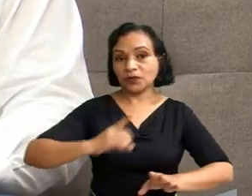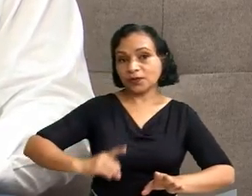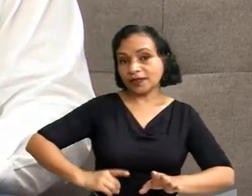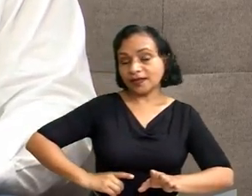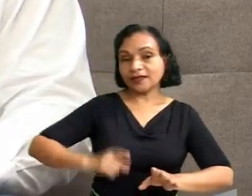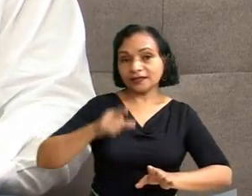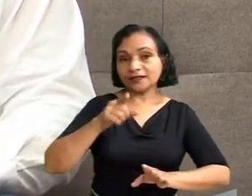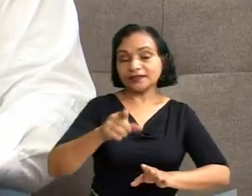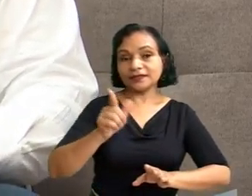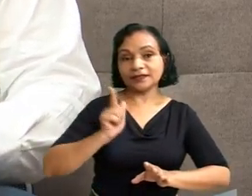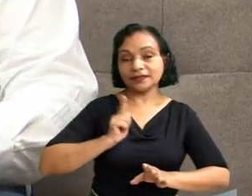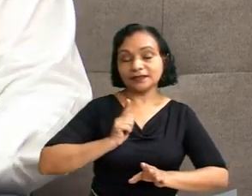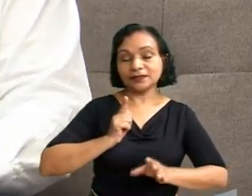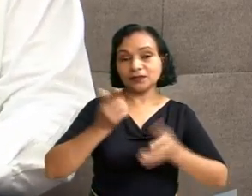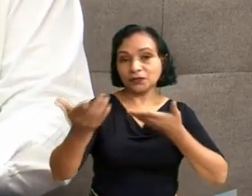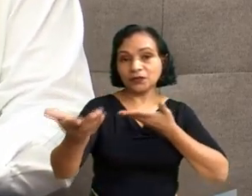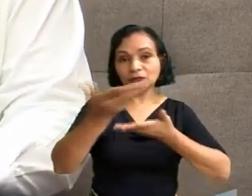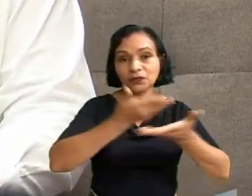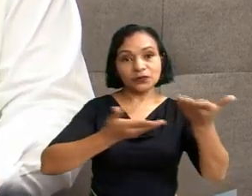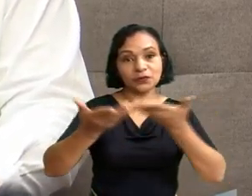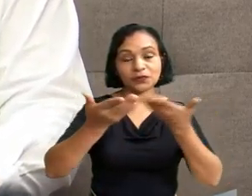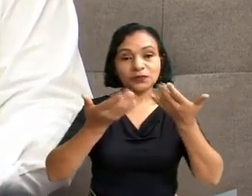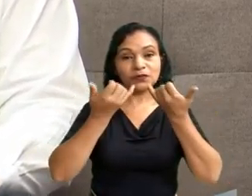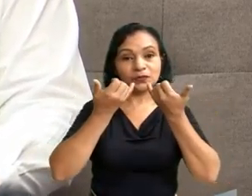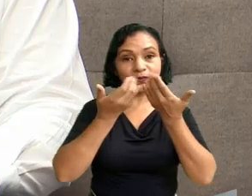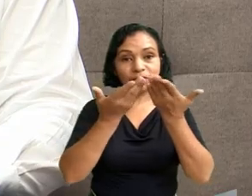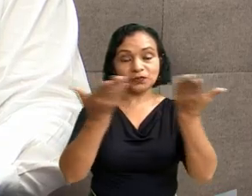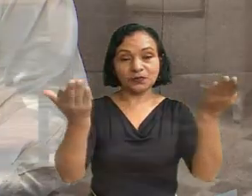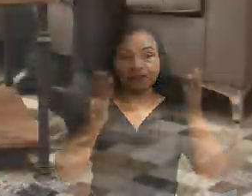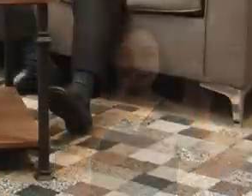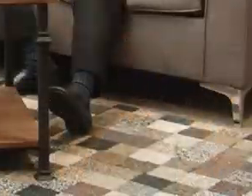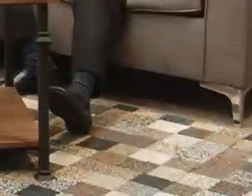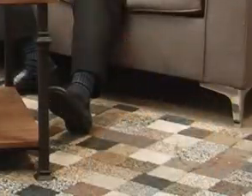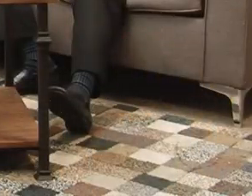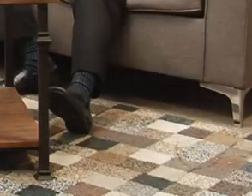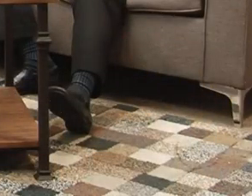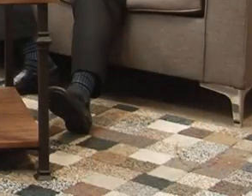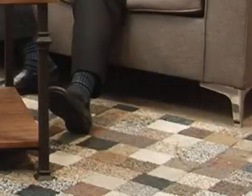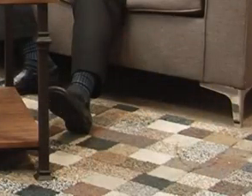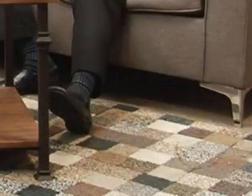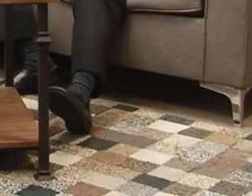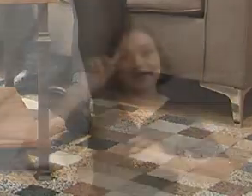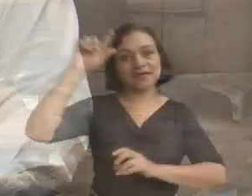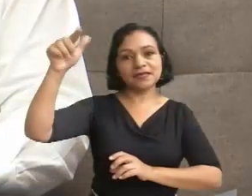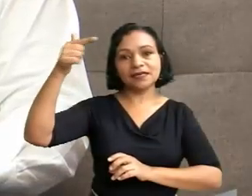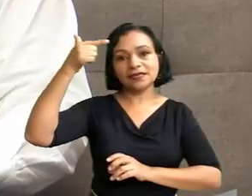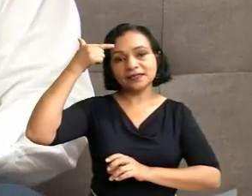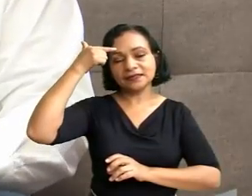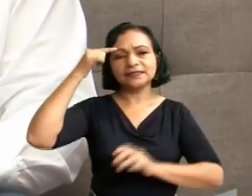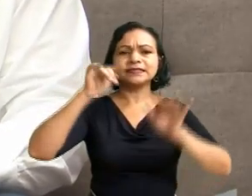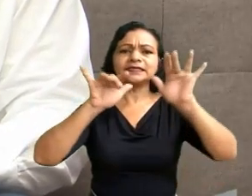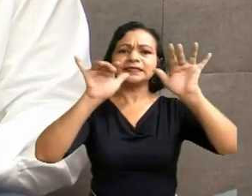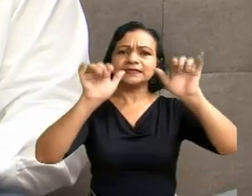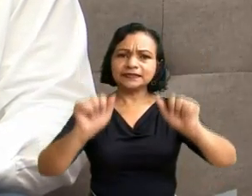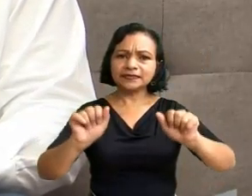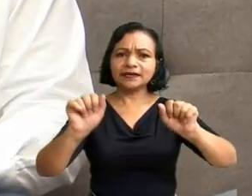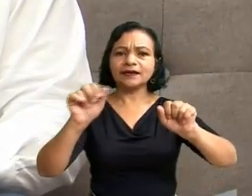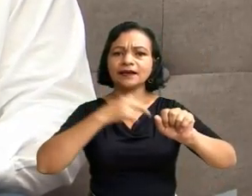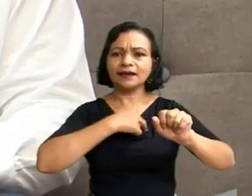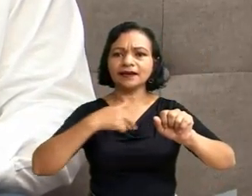usted no quisiera compartir ya en su poder algún comunicado emitido por el ministerio gobernación respecto a lo que ya se está concretando